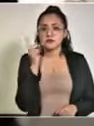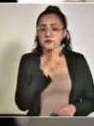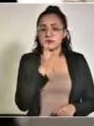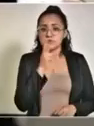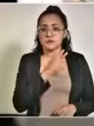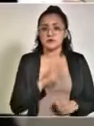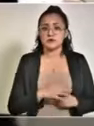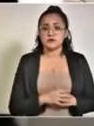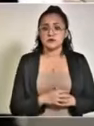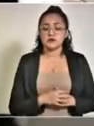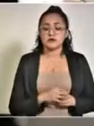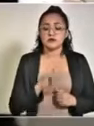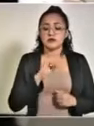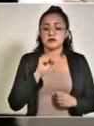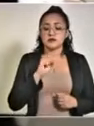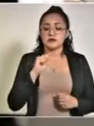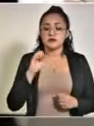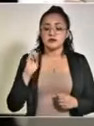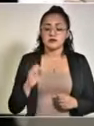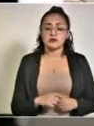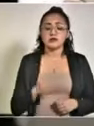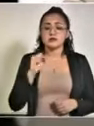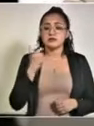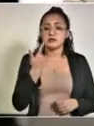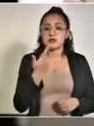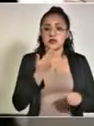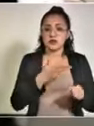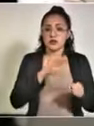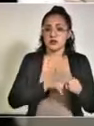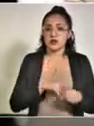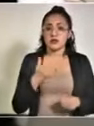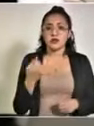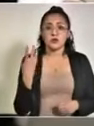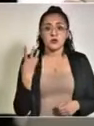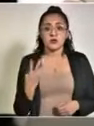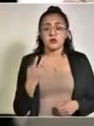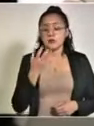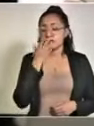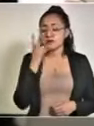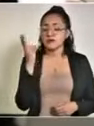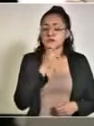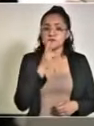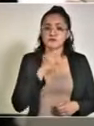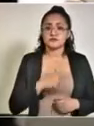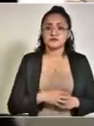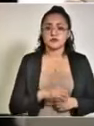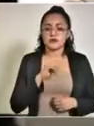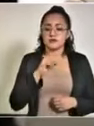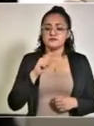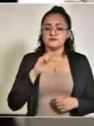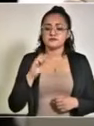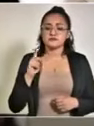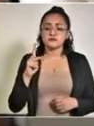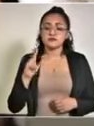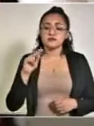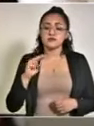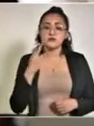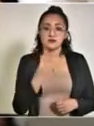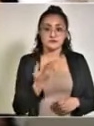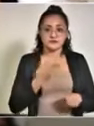ventiladores. El ISSSTE, 67 hospitalizados y 4 con ventilación asistida. El ISSSTEP,